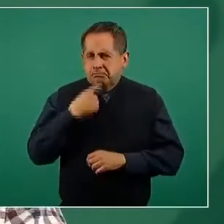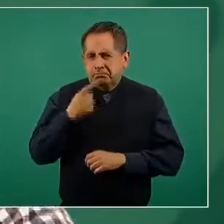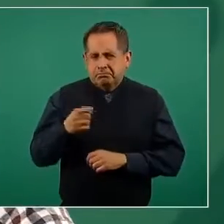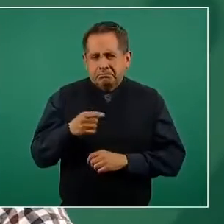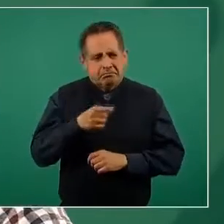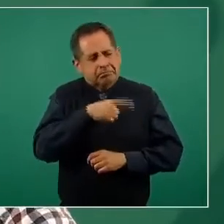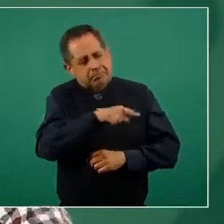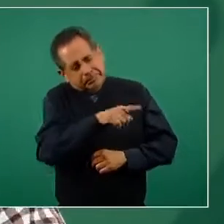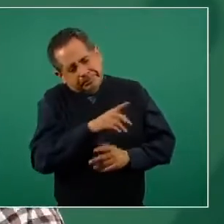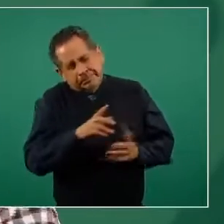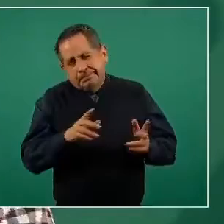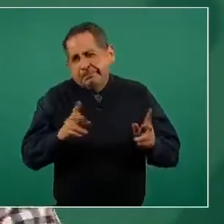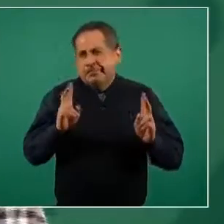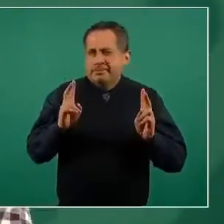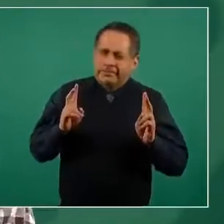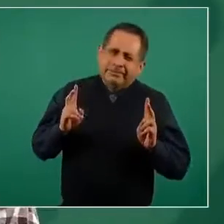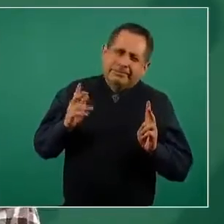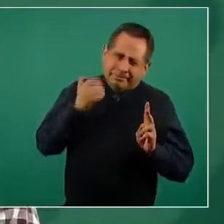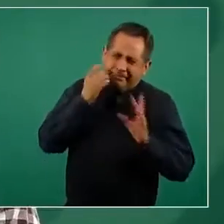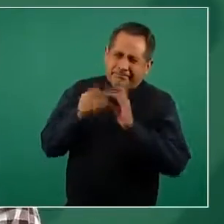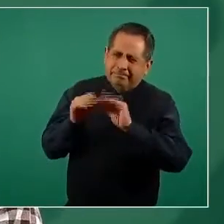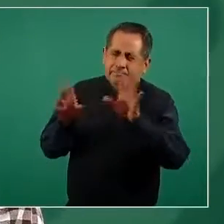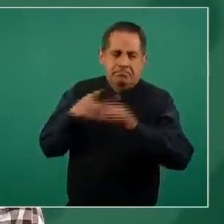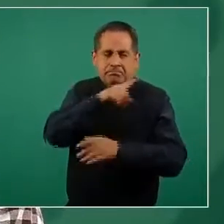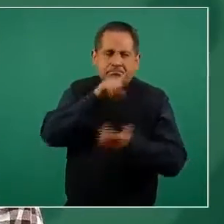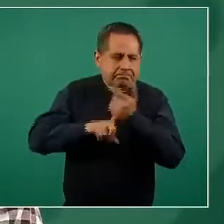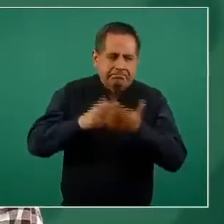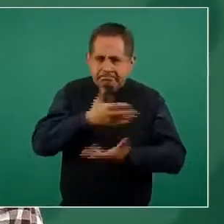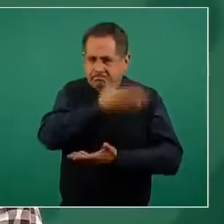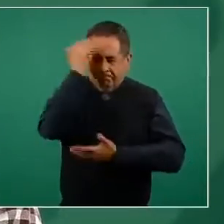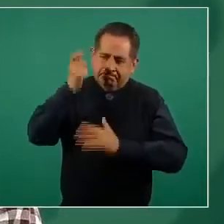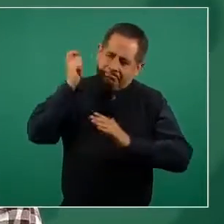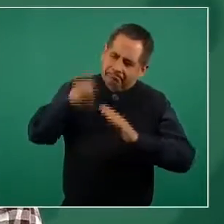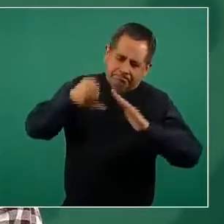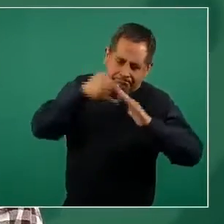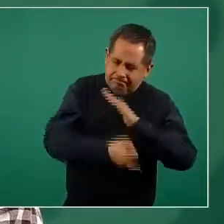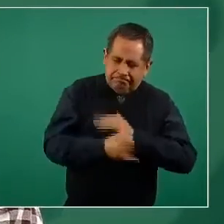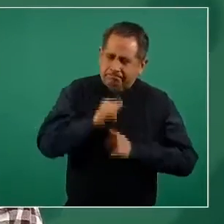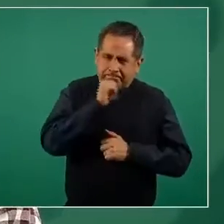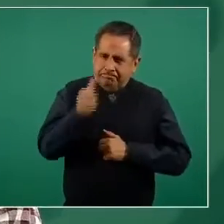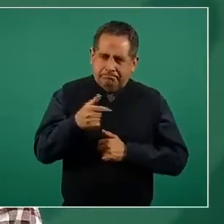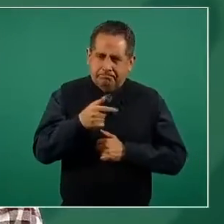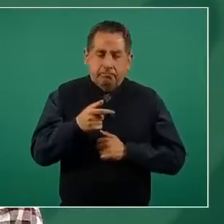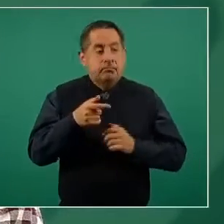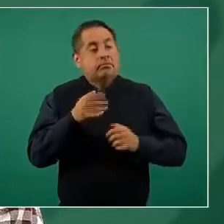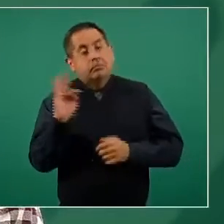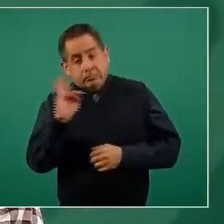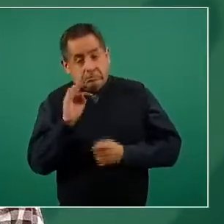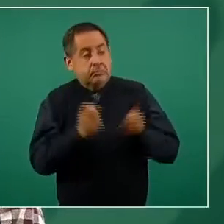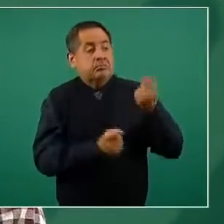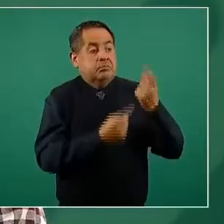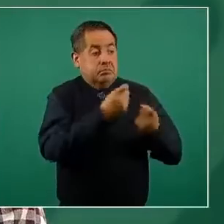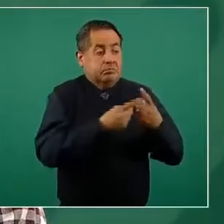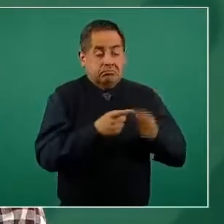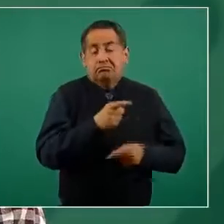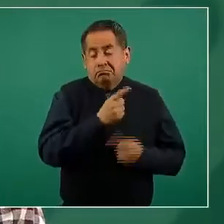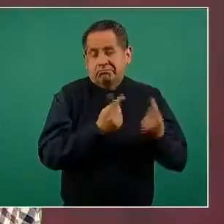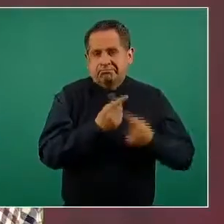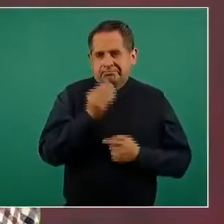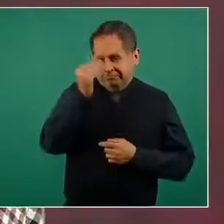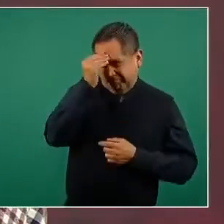buena intención, pero poco entendimiento, y en otros pocos casos con la intención deliberada de